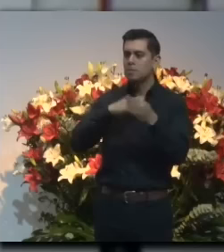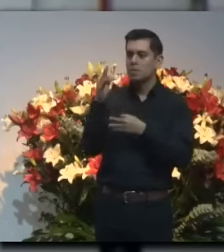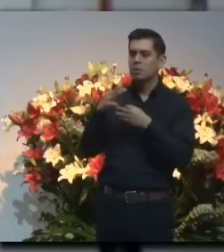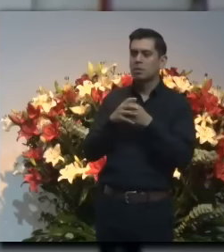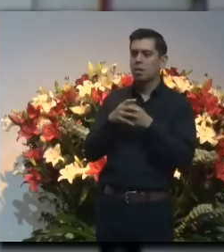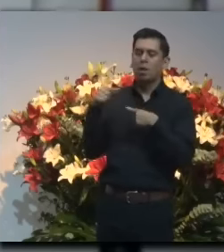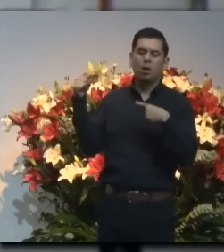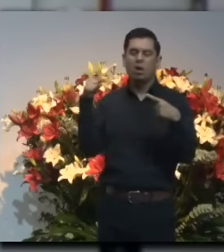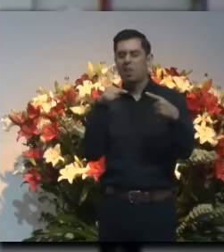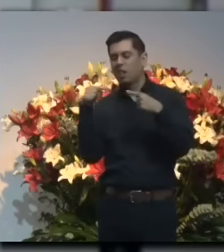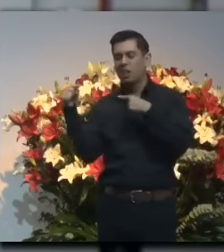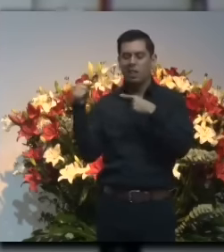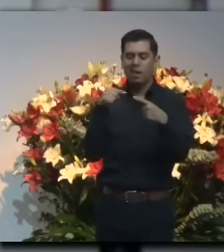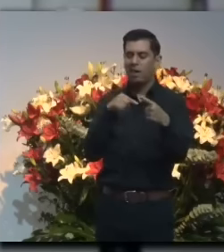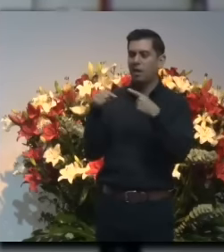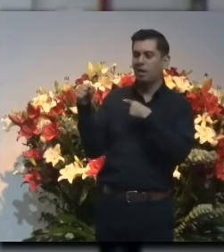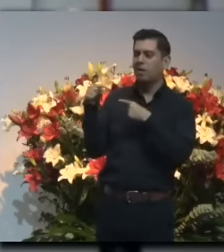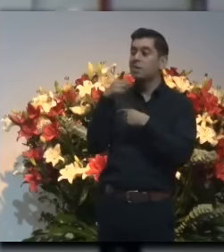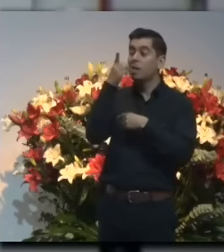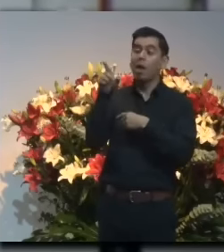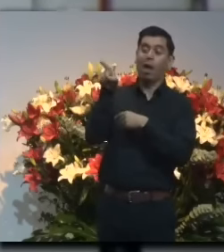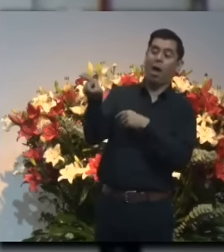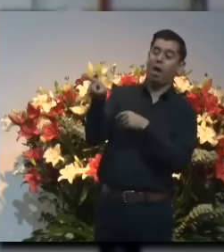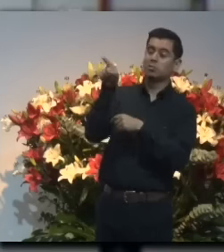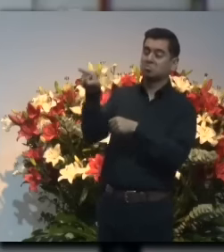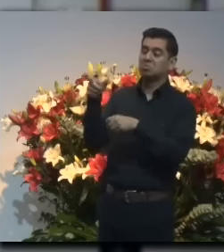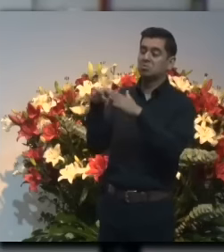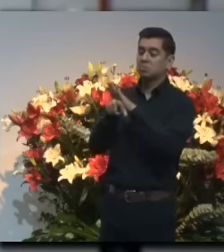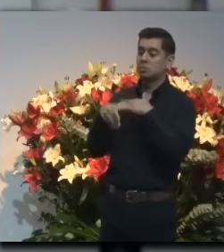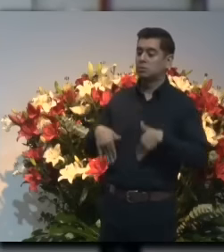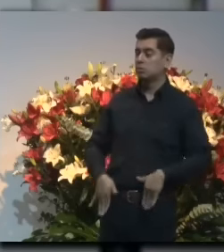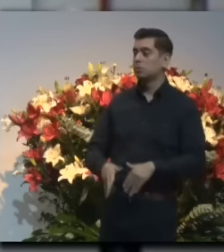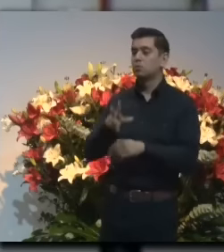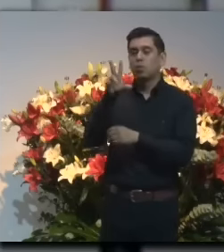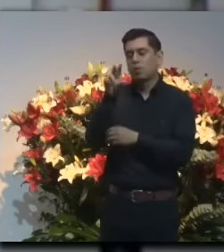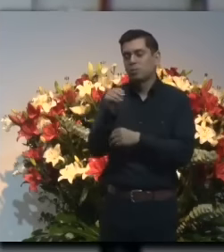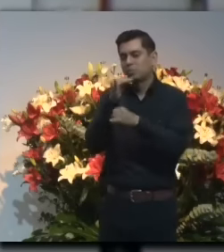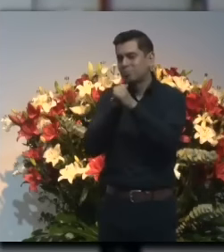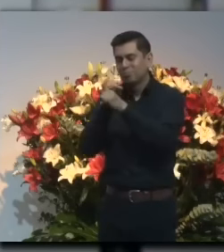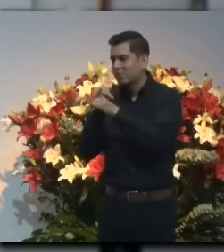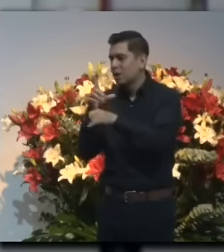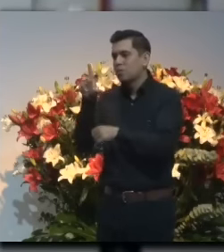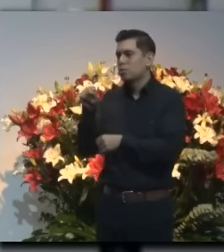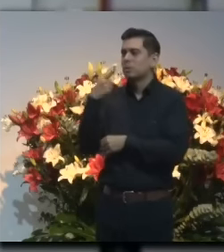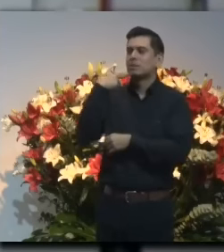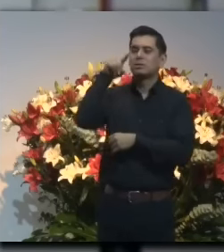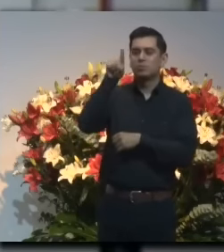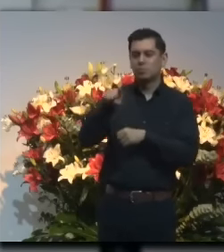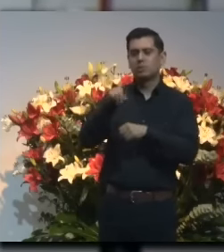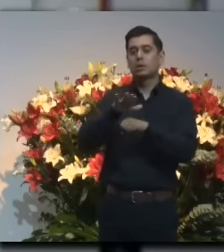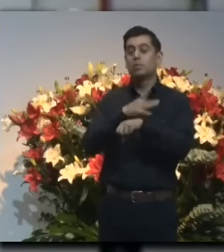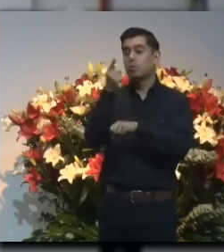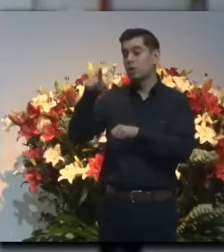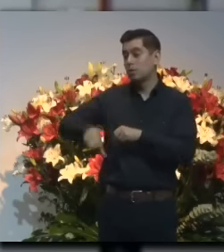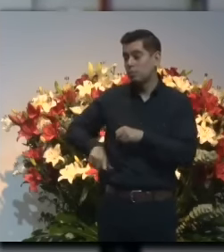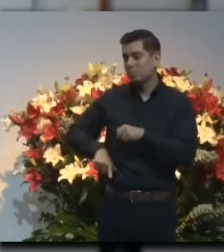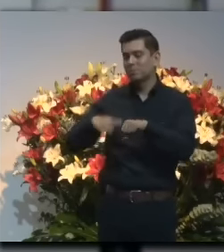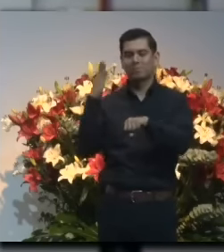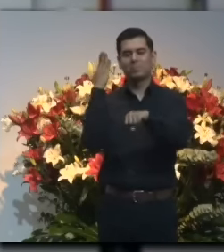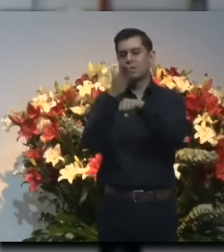diretes. Fulano de tal es corrupto, no se denuncia, no se investiga. ¿Por qué este gobierno no ha